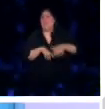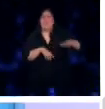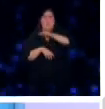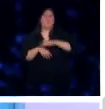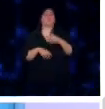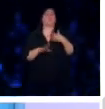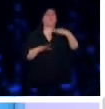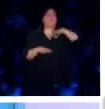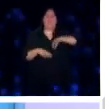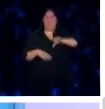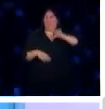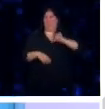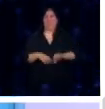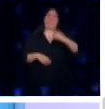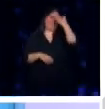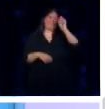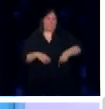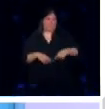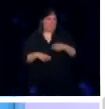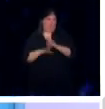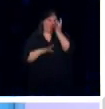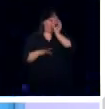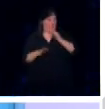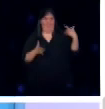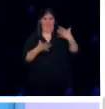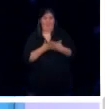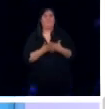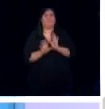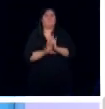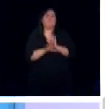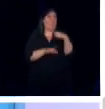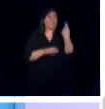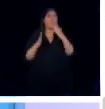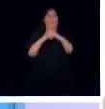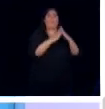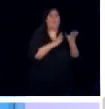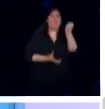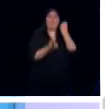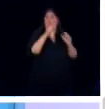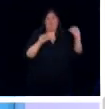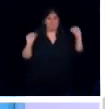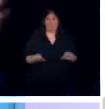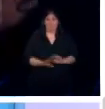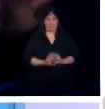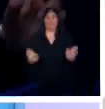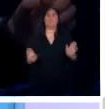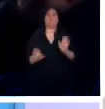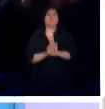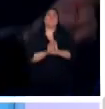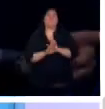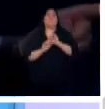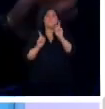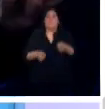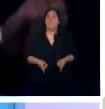un juego entre esos 2 sectores que están llevando a acelerar la dinámica de la crisis, y ante eso, en los debates y